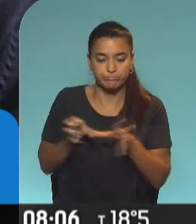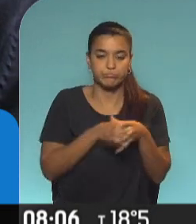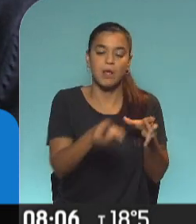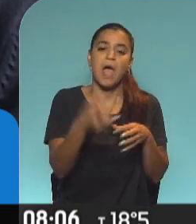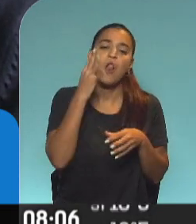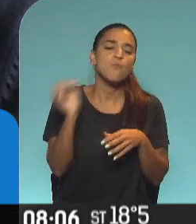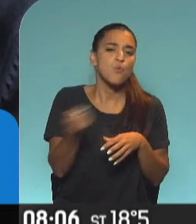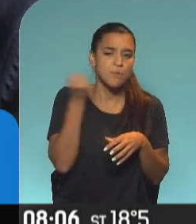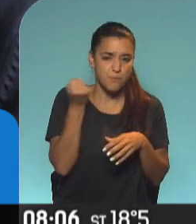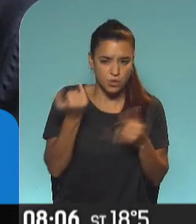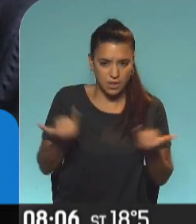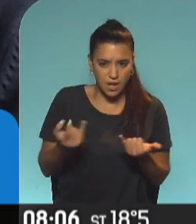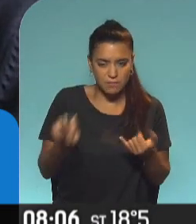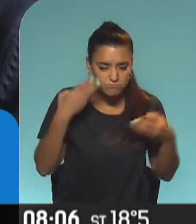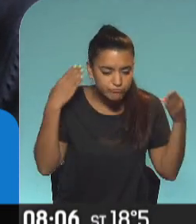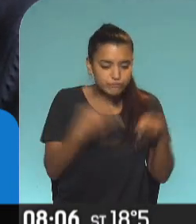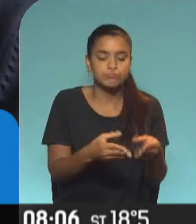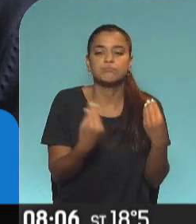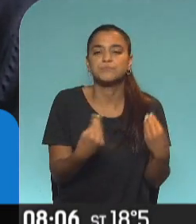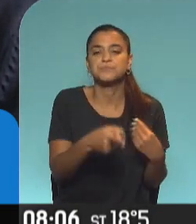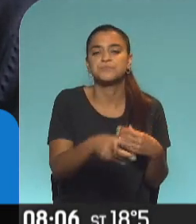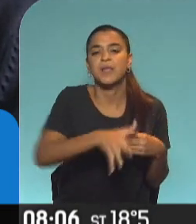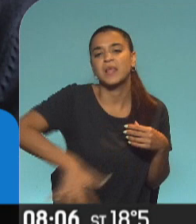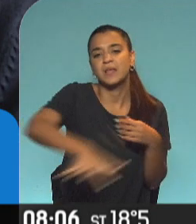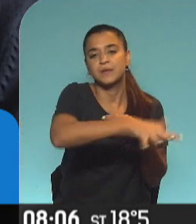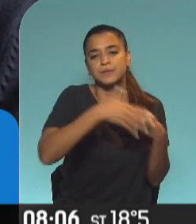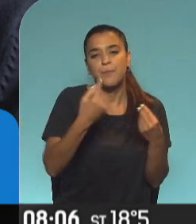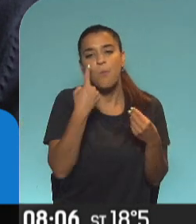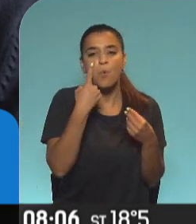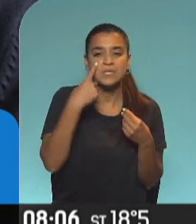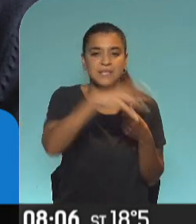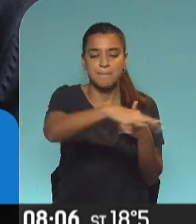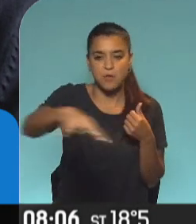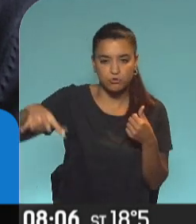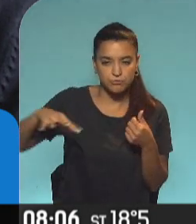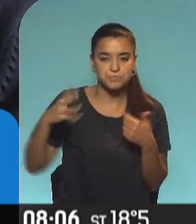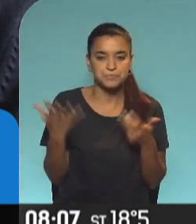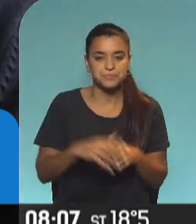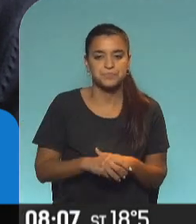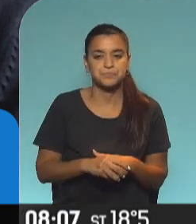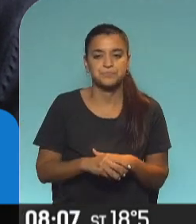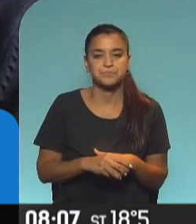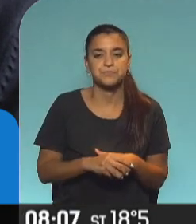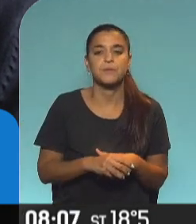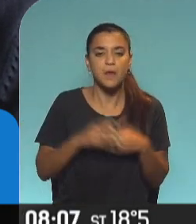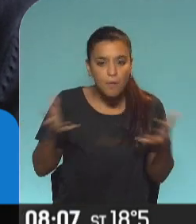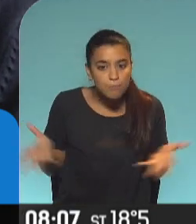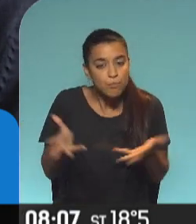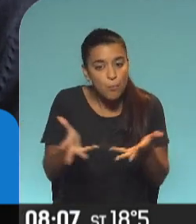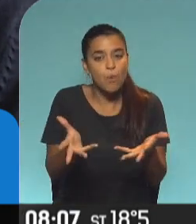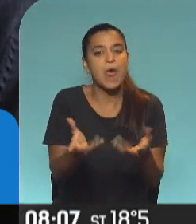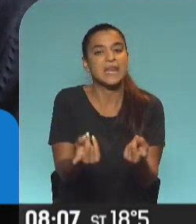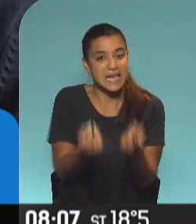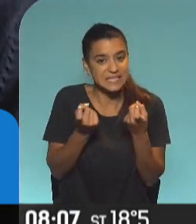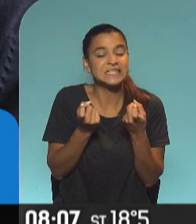es muy importante, que enfoca mucho en el territorio, con los municipios, ¿no? Entonces, promueve y